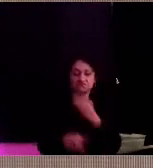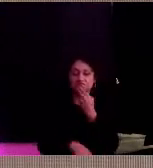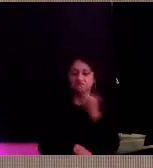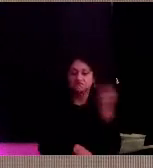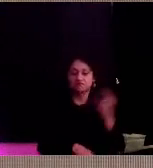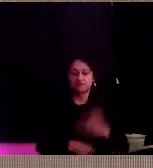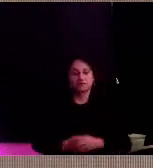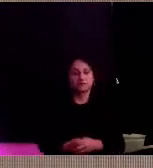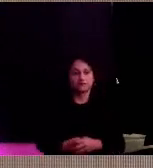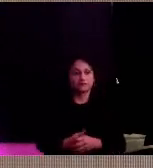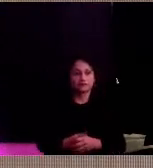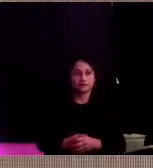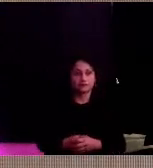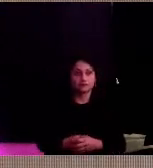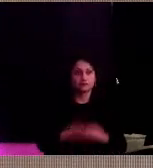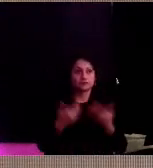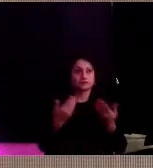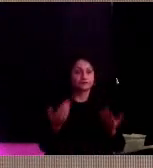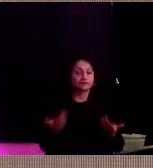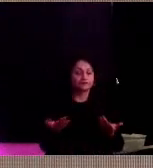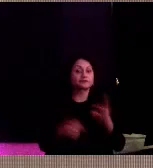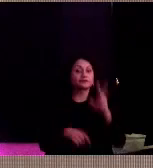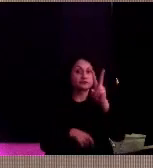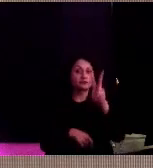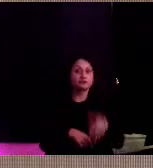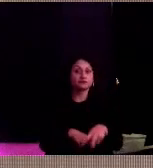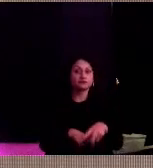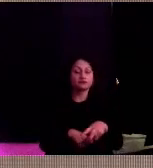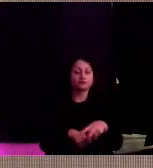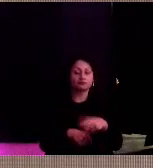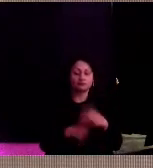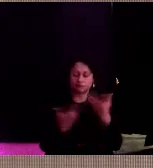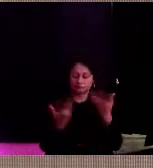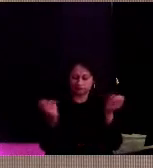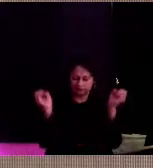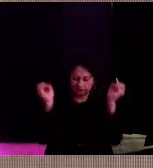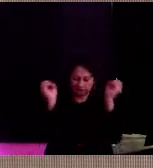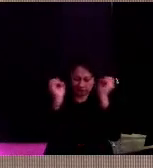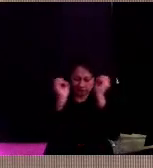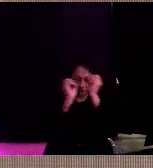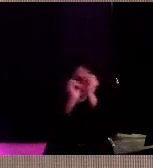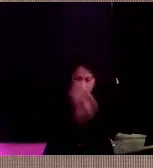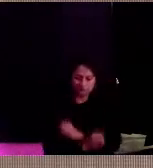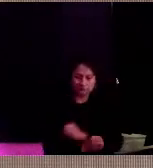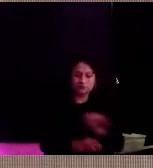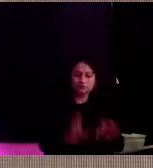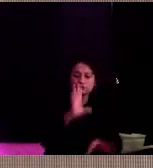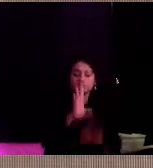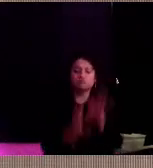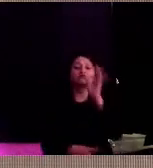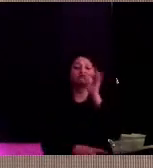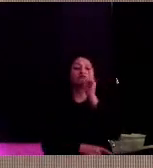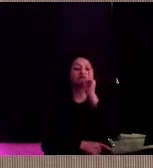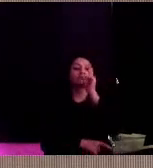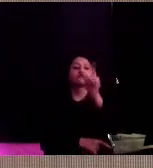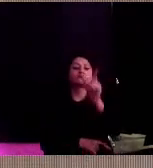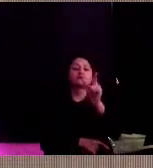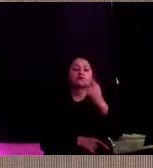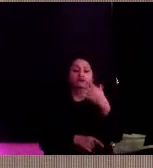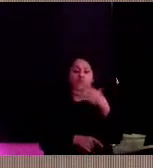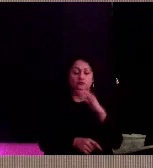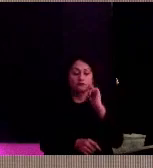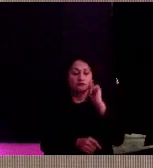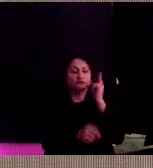En esta oscuridad, una luz de esperanza llega. Al encontrar organizaciones como